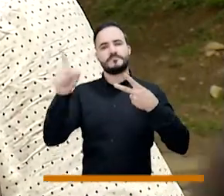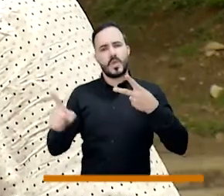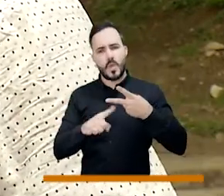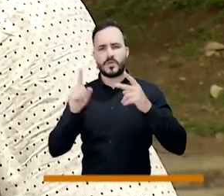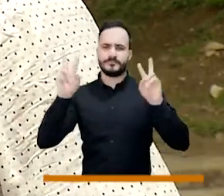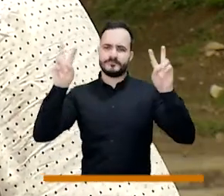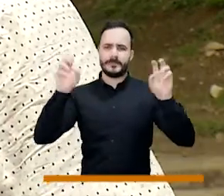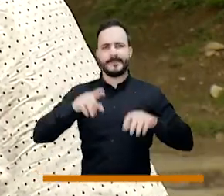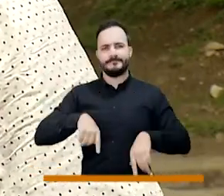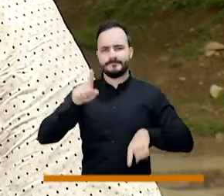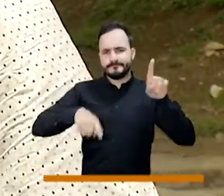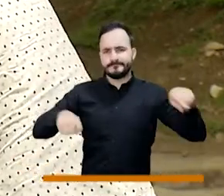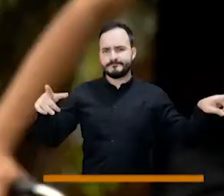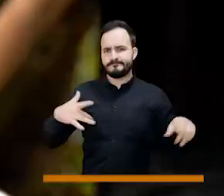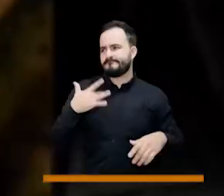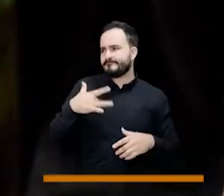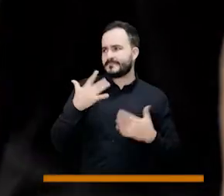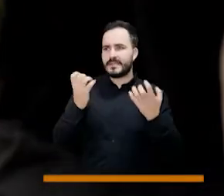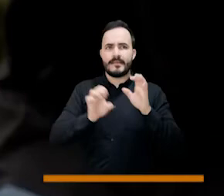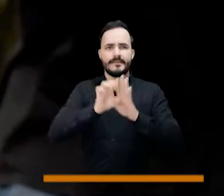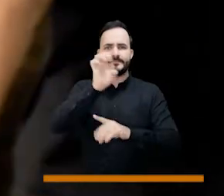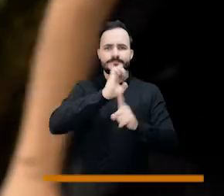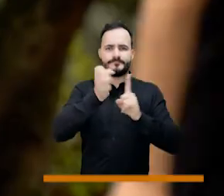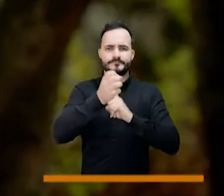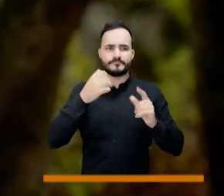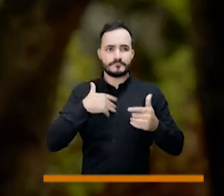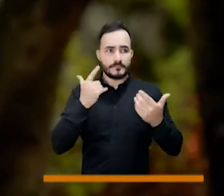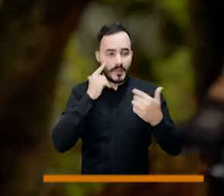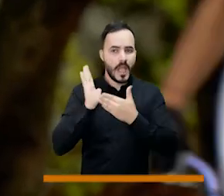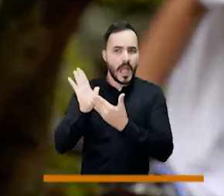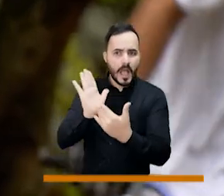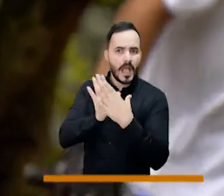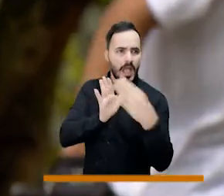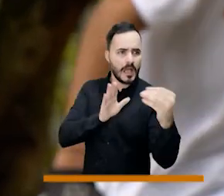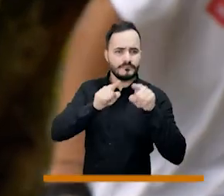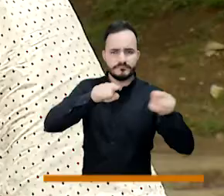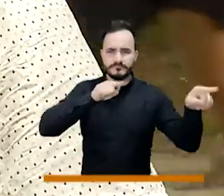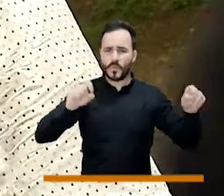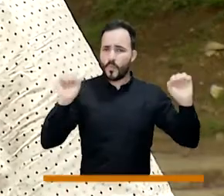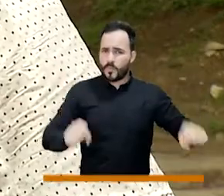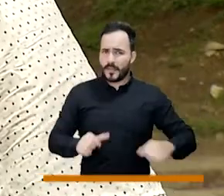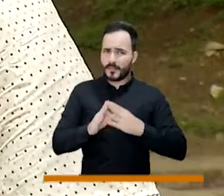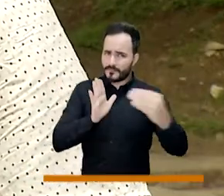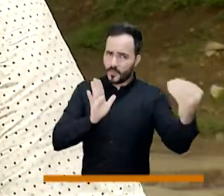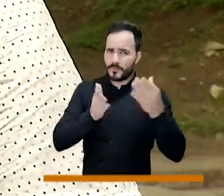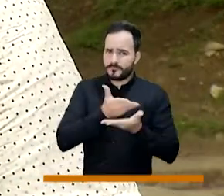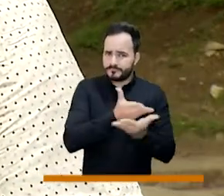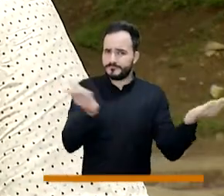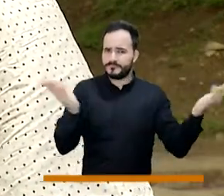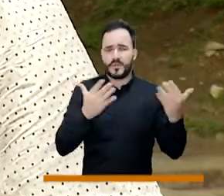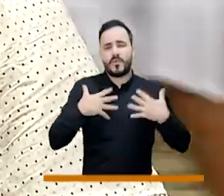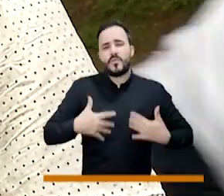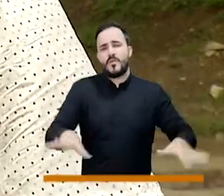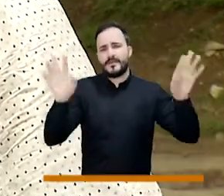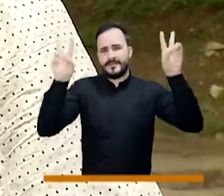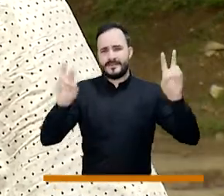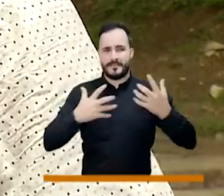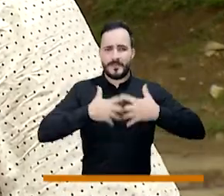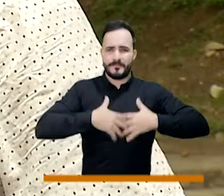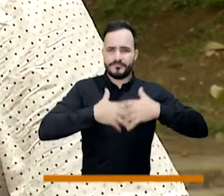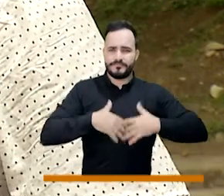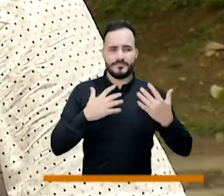son emprendimientos como tales lo que les estoy contando acá y que se pueden aplicar a todo tipo de industria. Nosotros hoy estamos